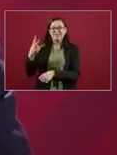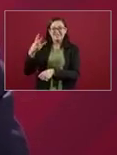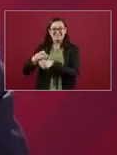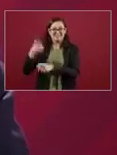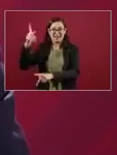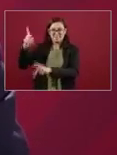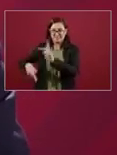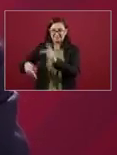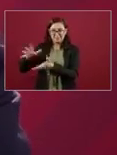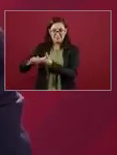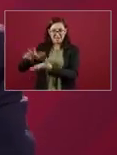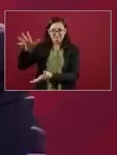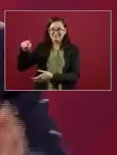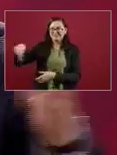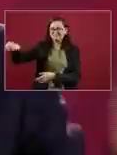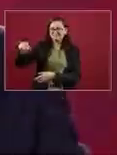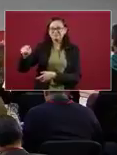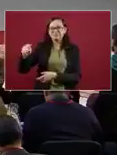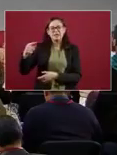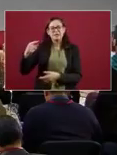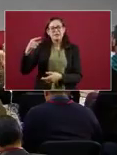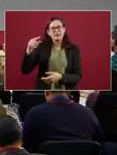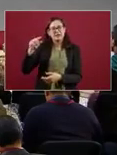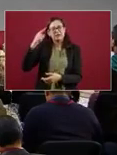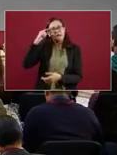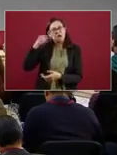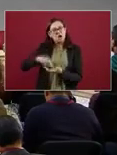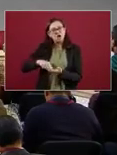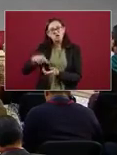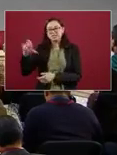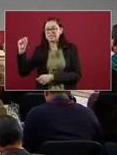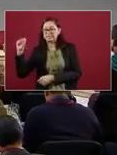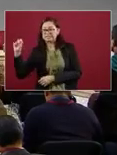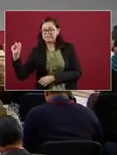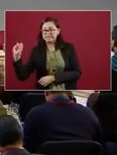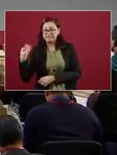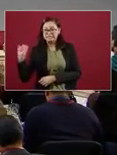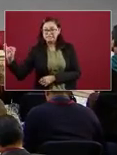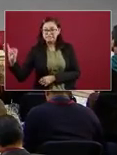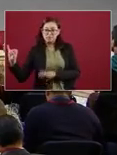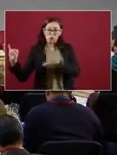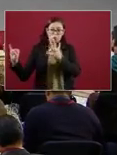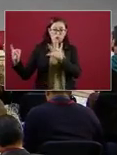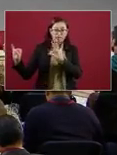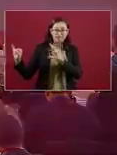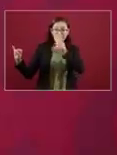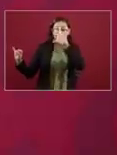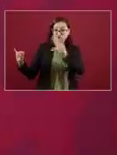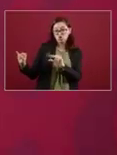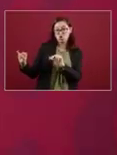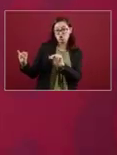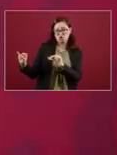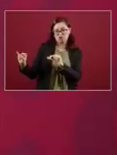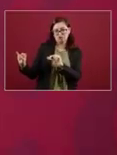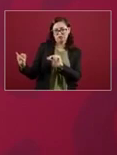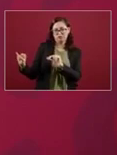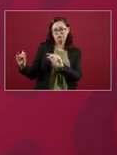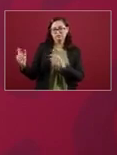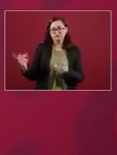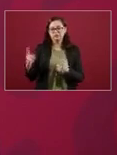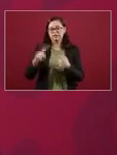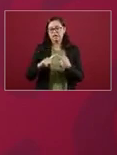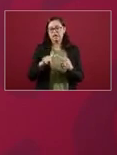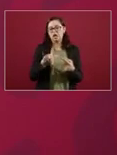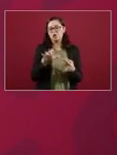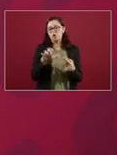que fueron 60 votos a favor, 40 en contra en lo general, pero Luis Linares